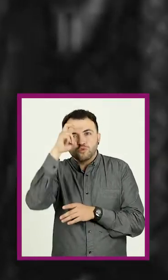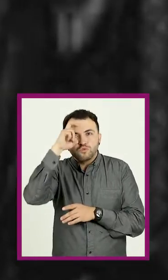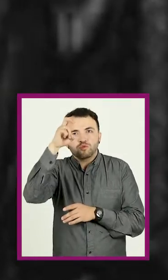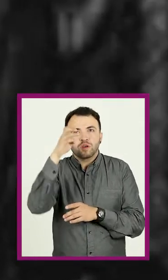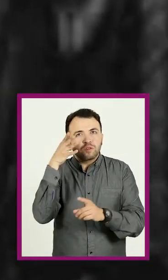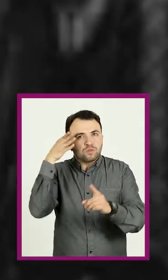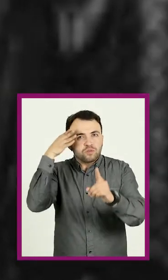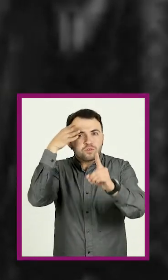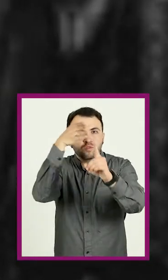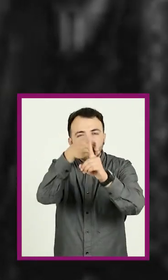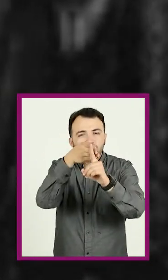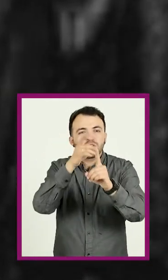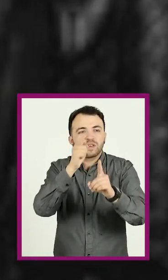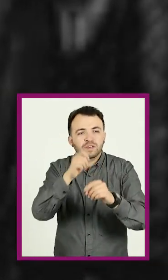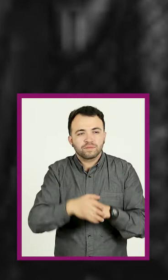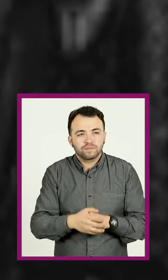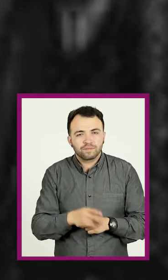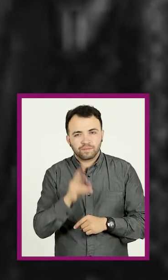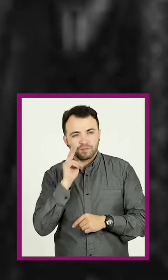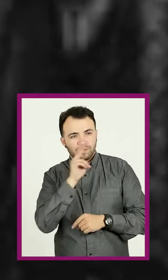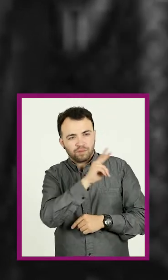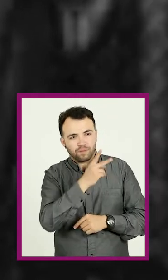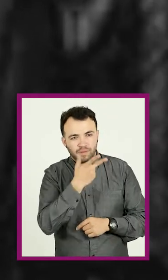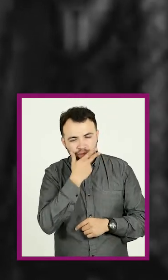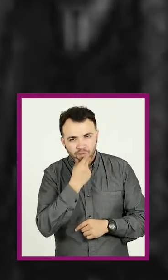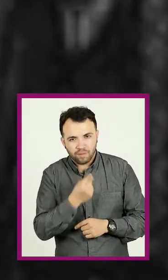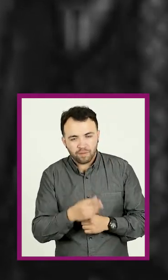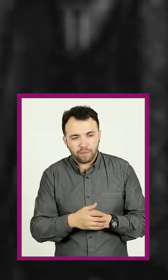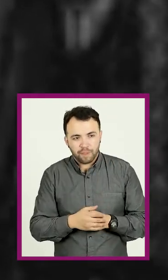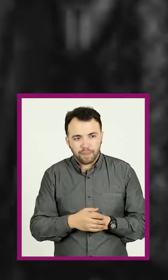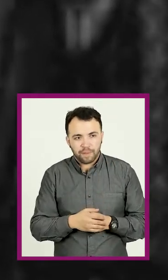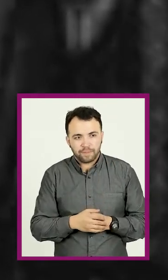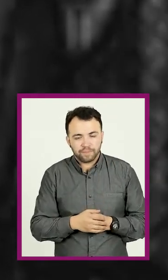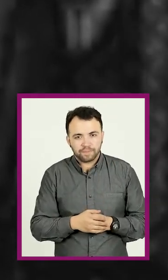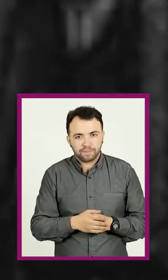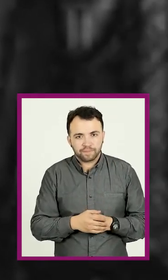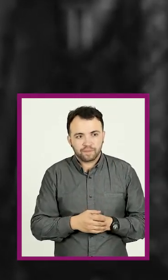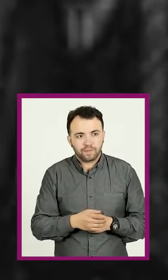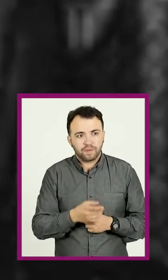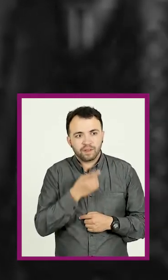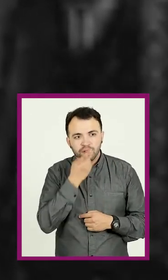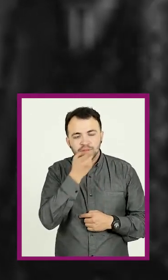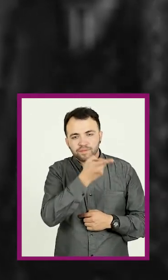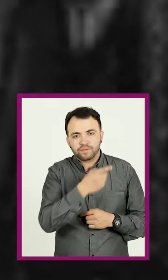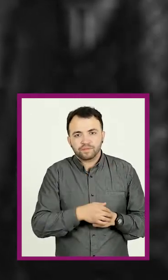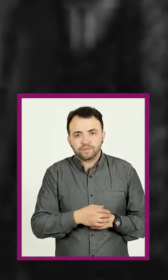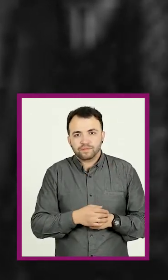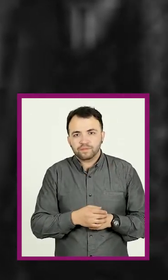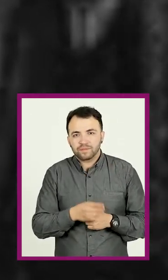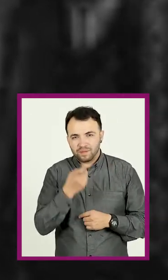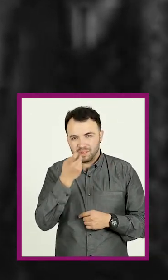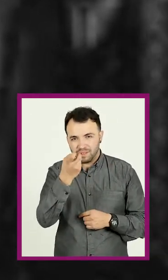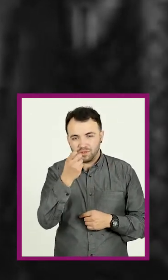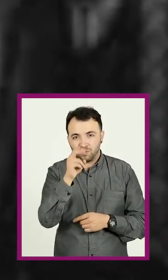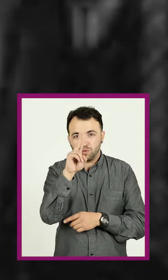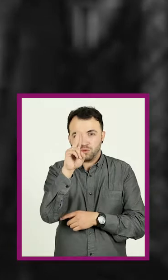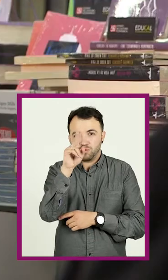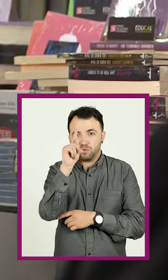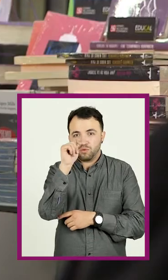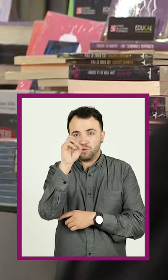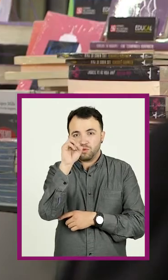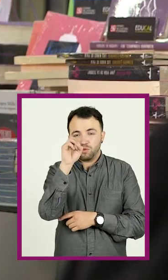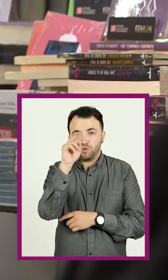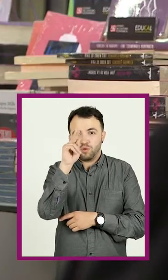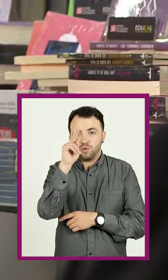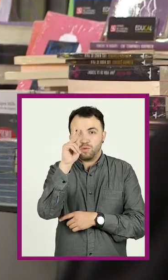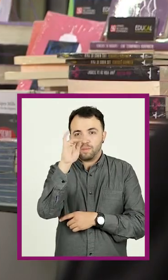marxista republicano del exilio republicano español, decía, la utopía vale más por lo que denuncia que por lo que anuncia.